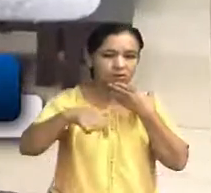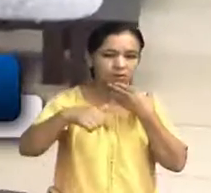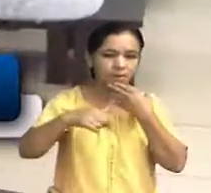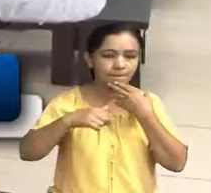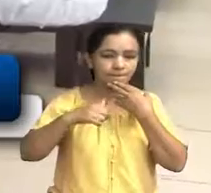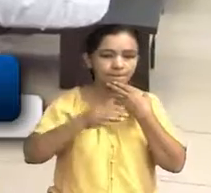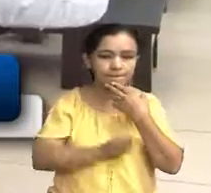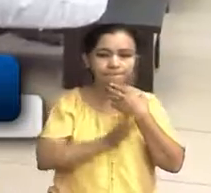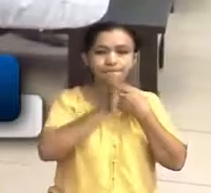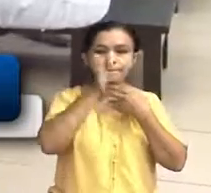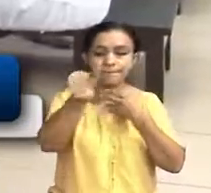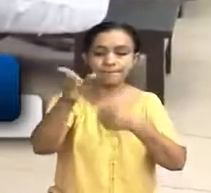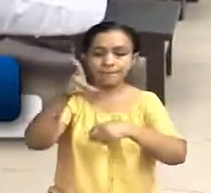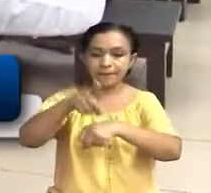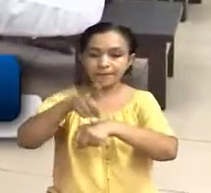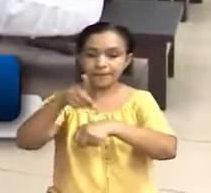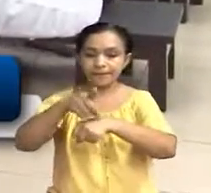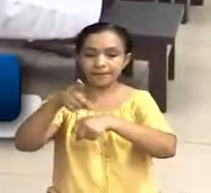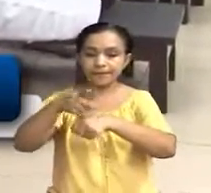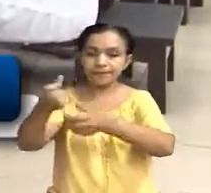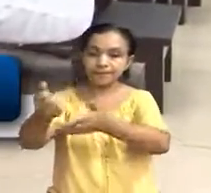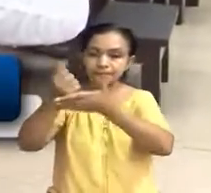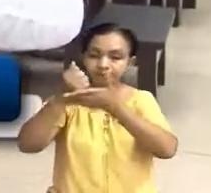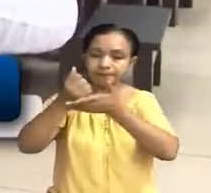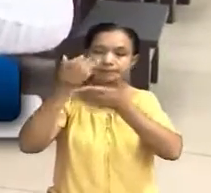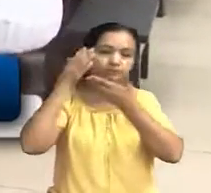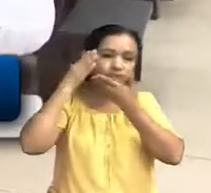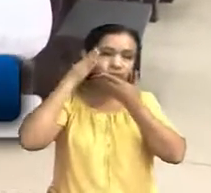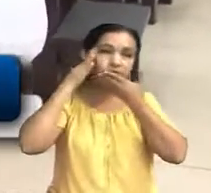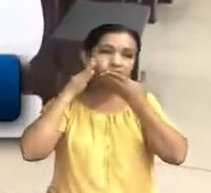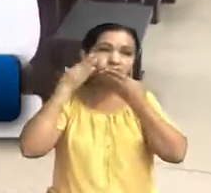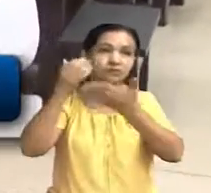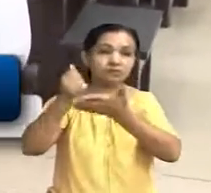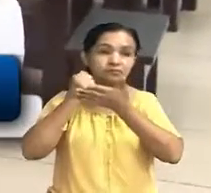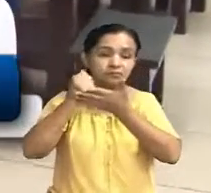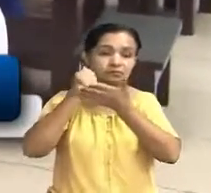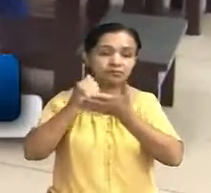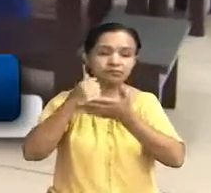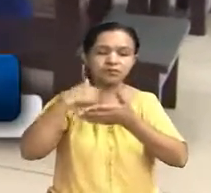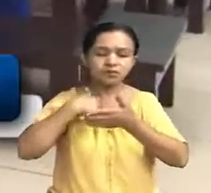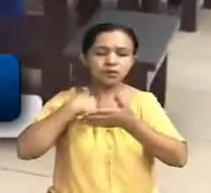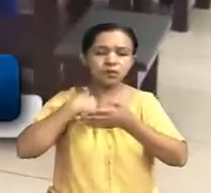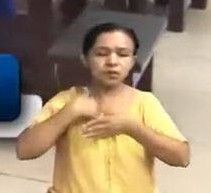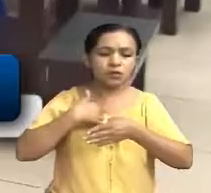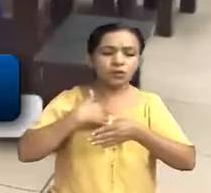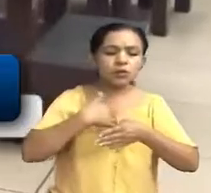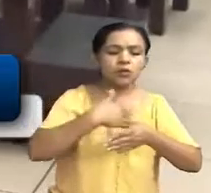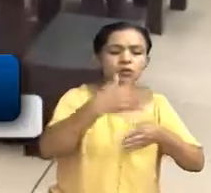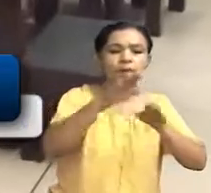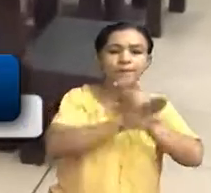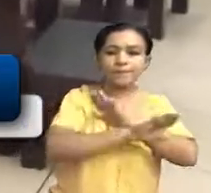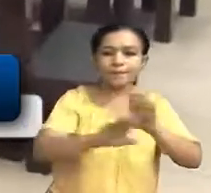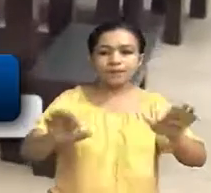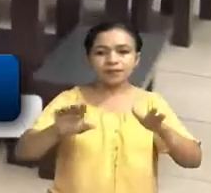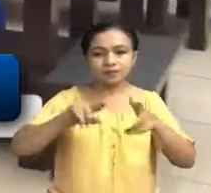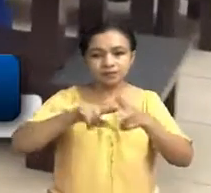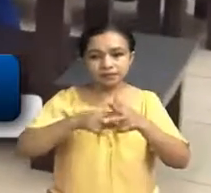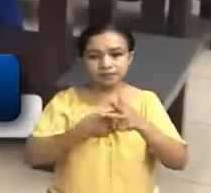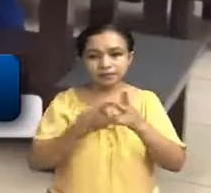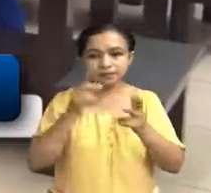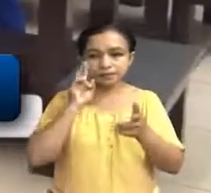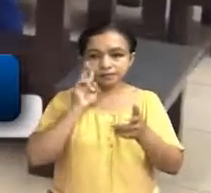facial, yo voy al médico, ustedes me aplican todas las terapias, ¿en cuánto yo puedo estar ya? Nosotros empezamos a